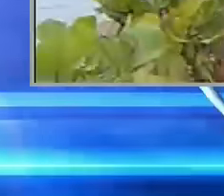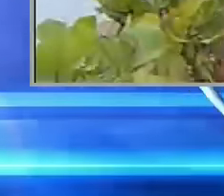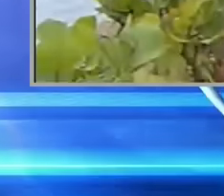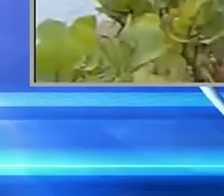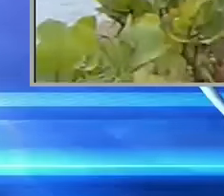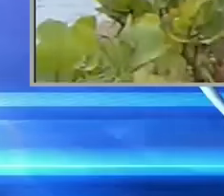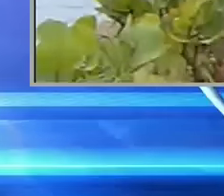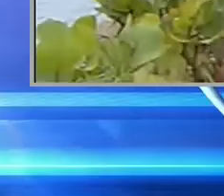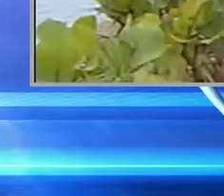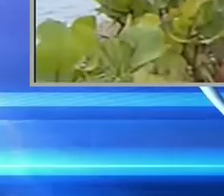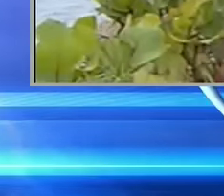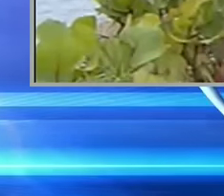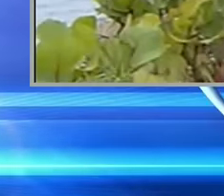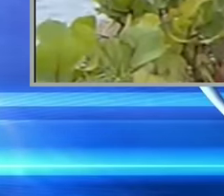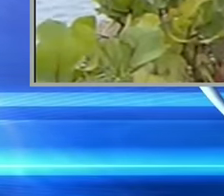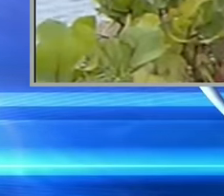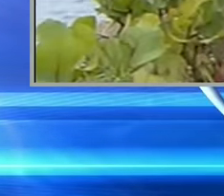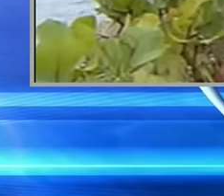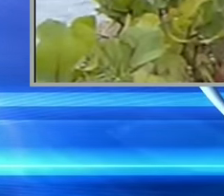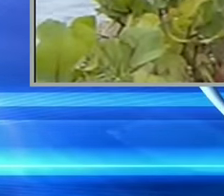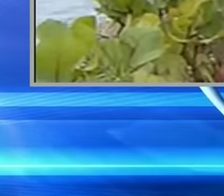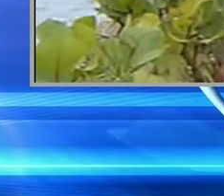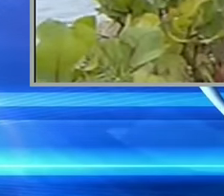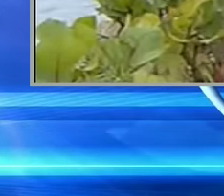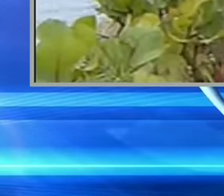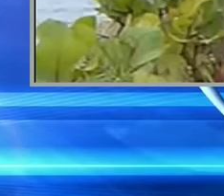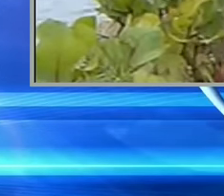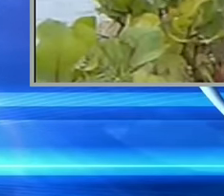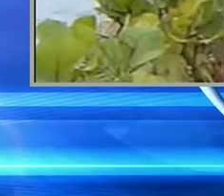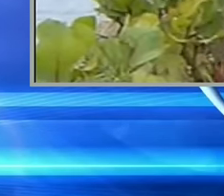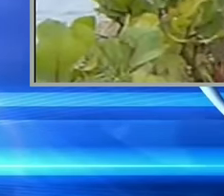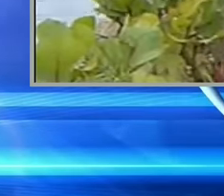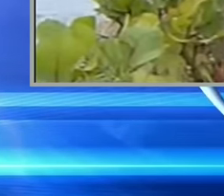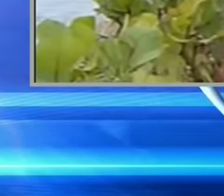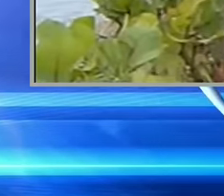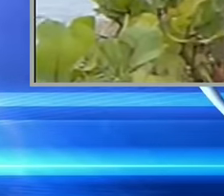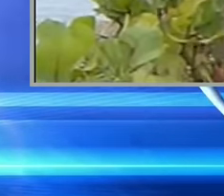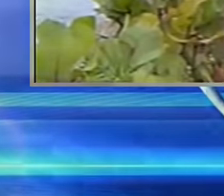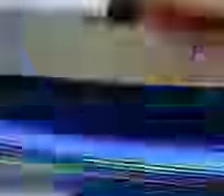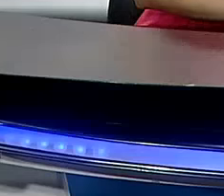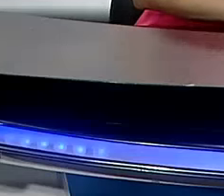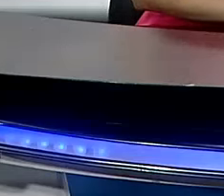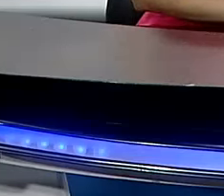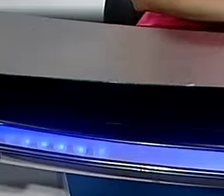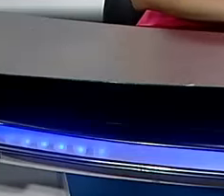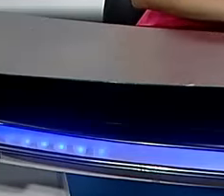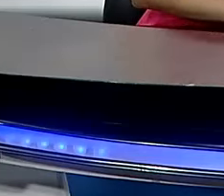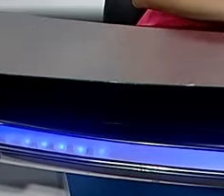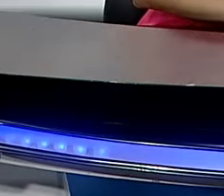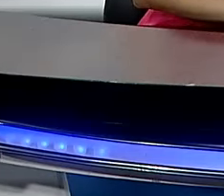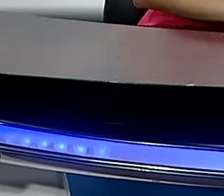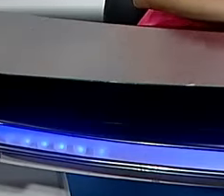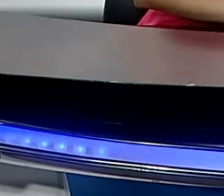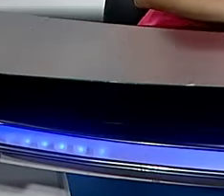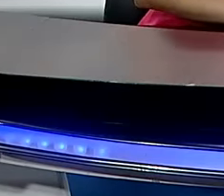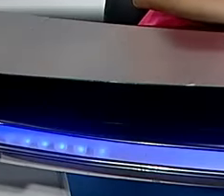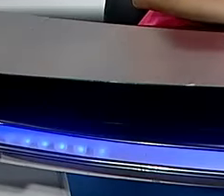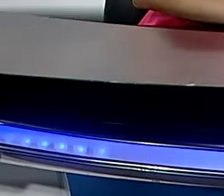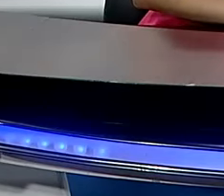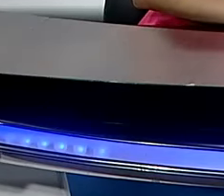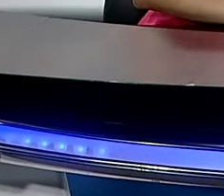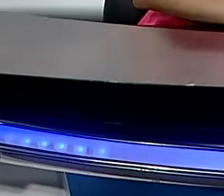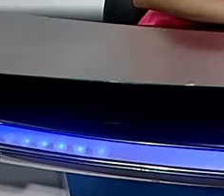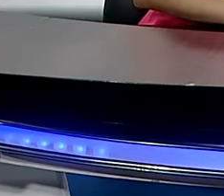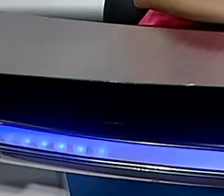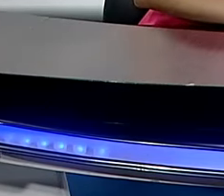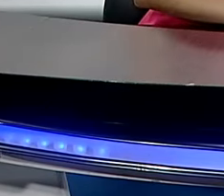Bueno, Enrique, muchas gracias. Así es, hasta el próximo lunes. Y ya Enrique les ha dicho las direcciones, teléfonos y todo, y hemos